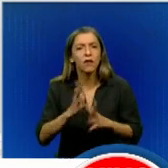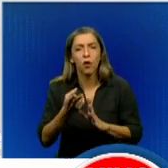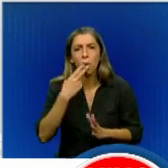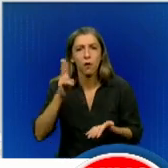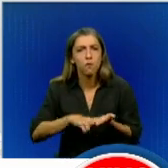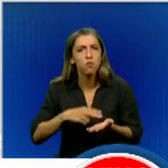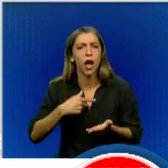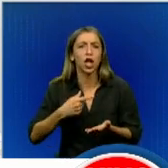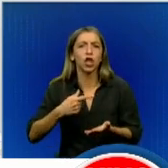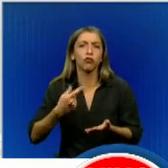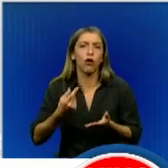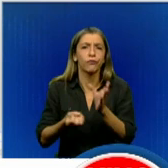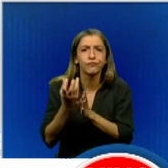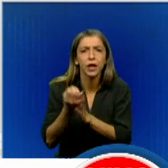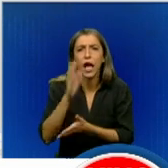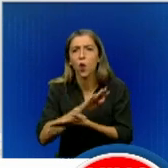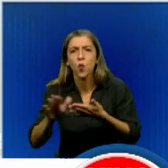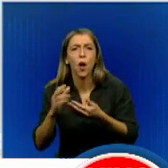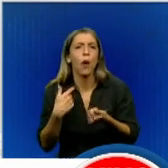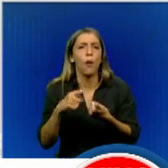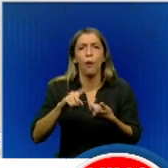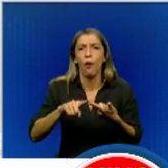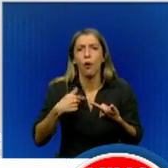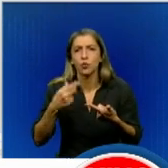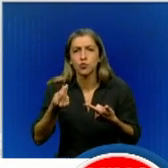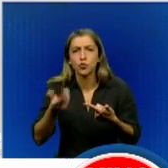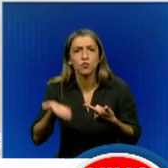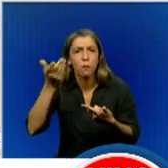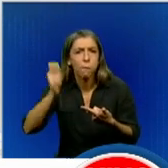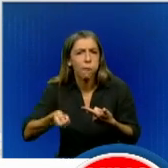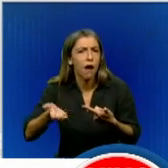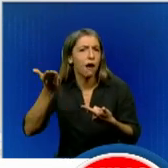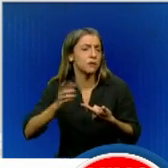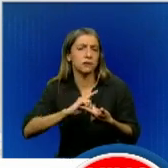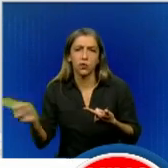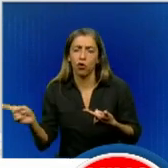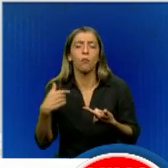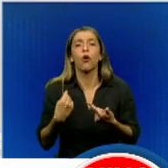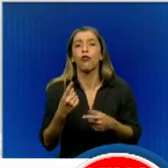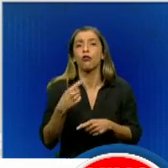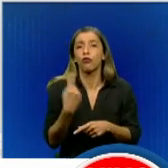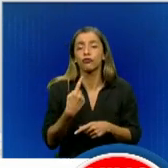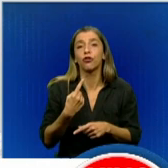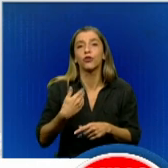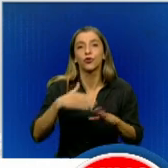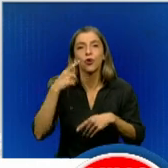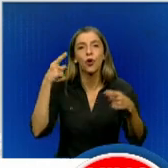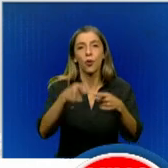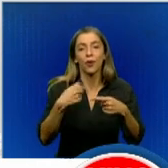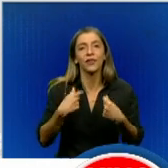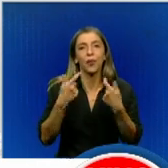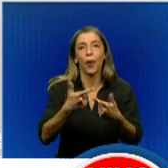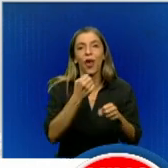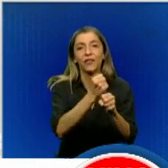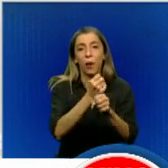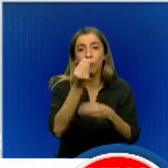impuestos porque queremos defender el trabajo de los argentinos para combatir en la pobreza este proyecto